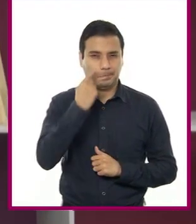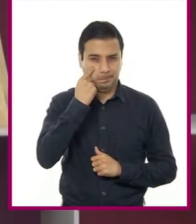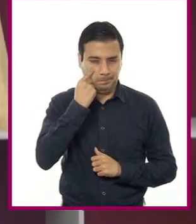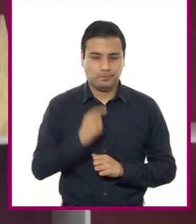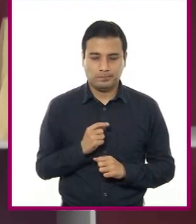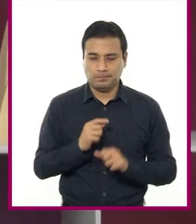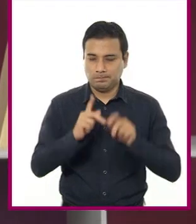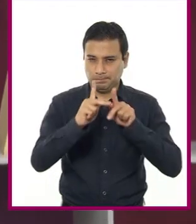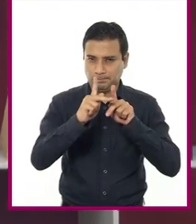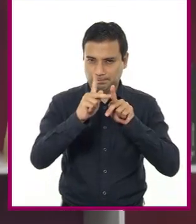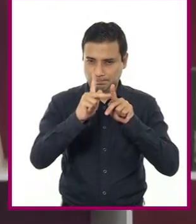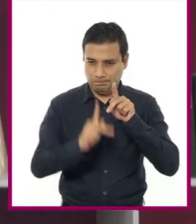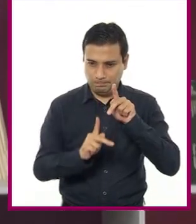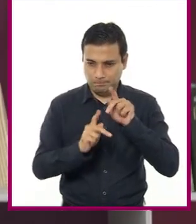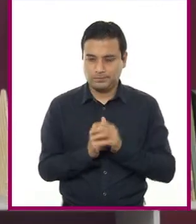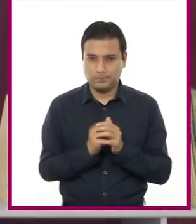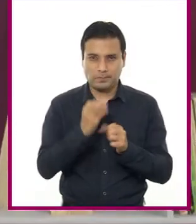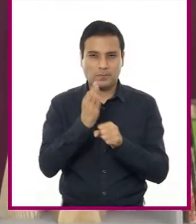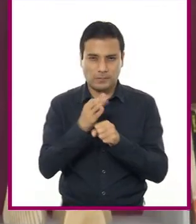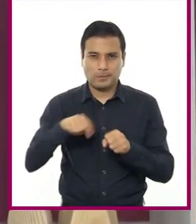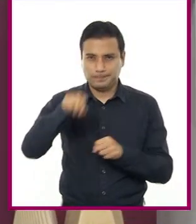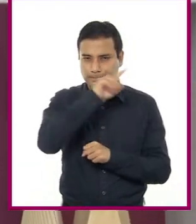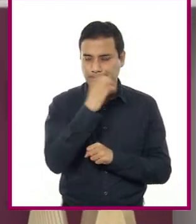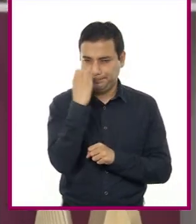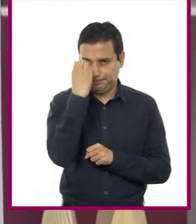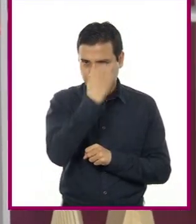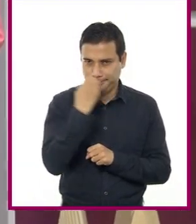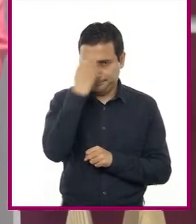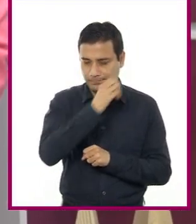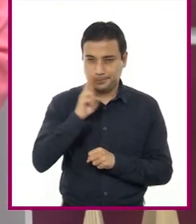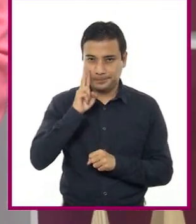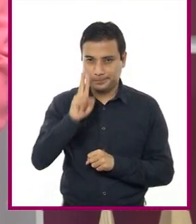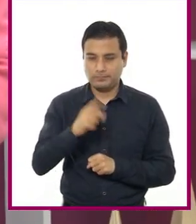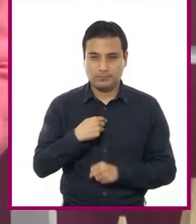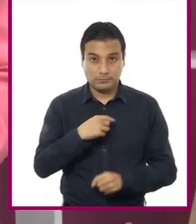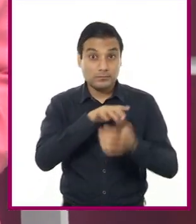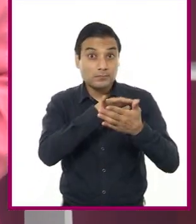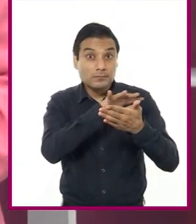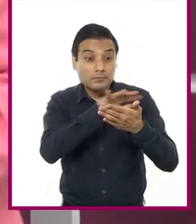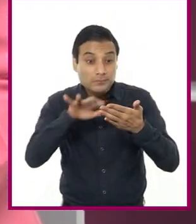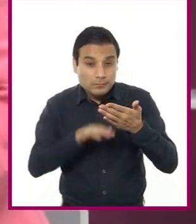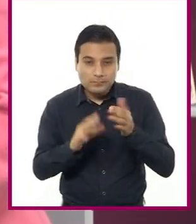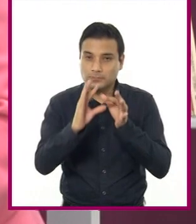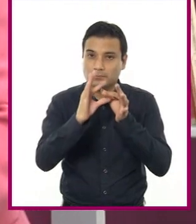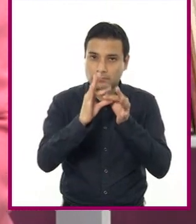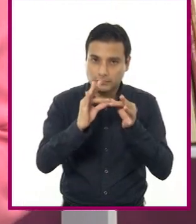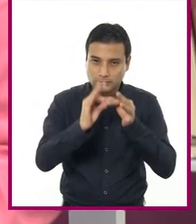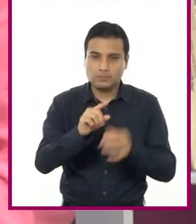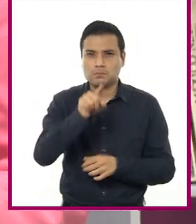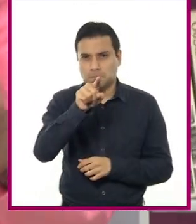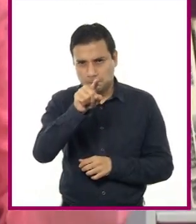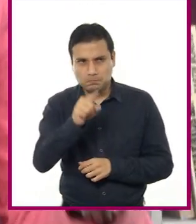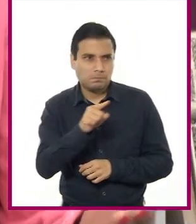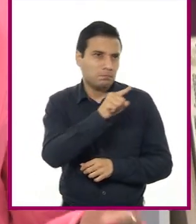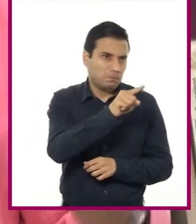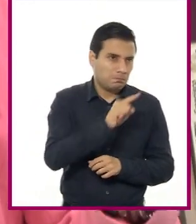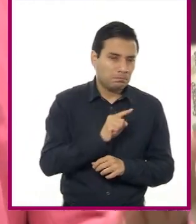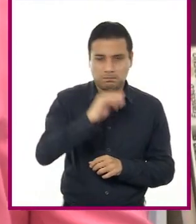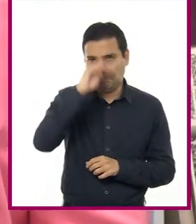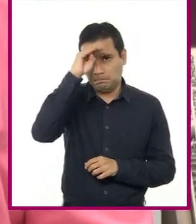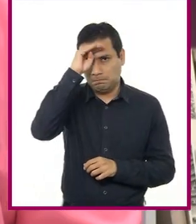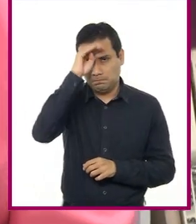aquí. Analicemos la siguiente nota. La leeré y ustedes y tú, Efraín,